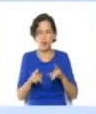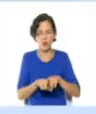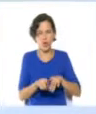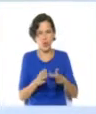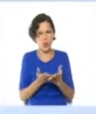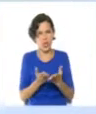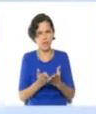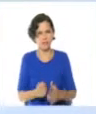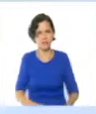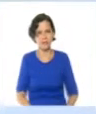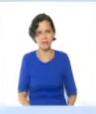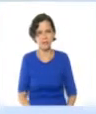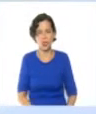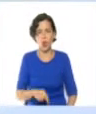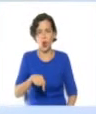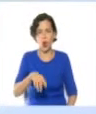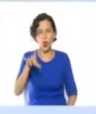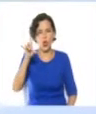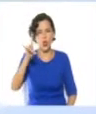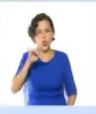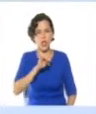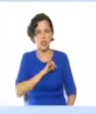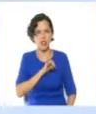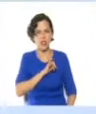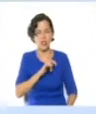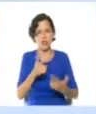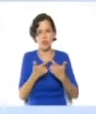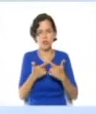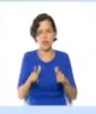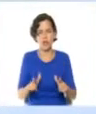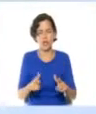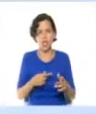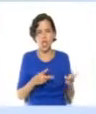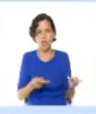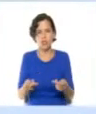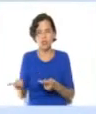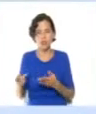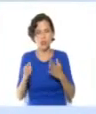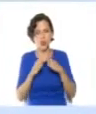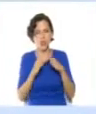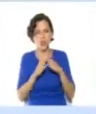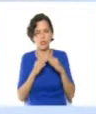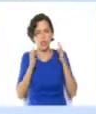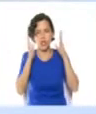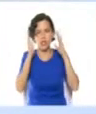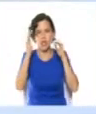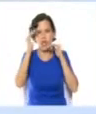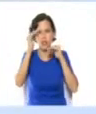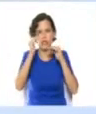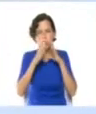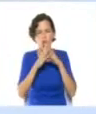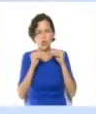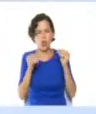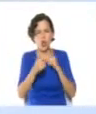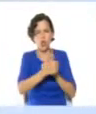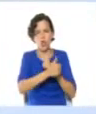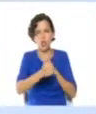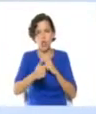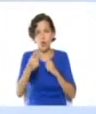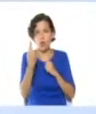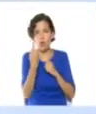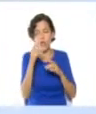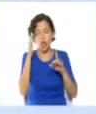Familia Una Escuela. Hoy, lunes de Identidad y Soberanía, los invito en casa a que estén atentos a todas y cada una de